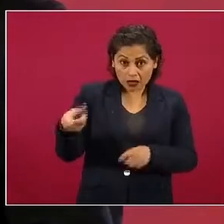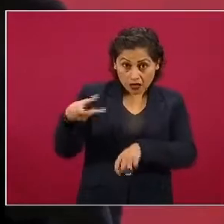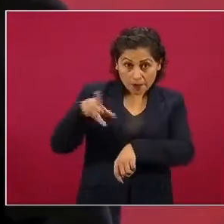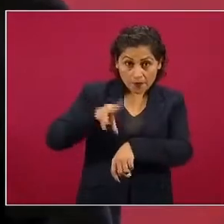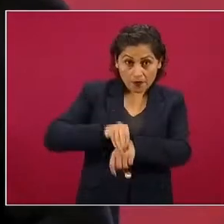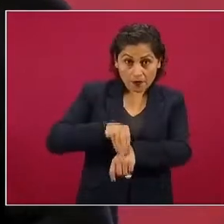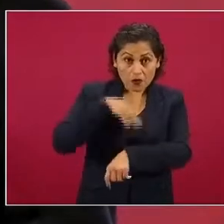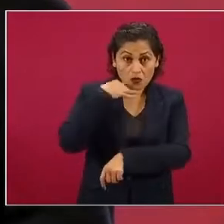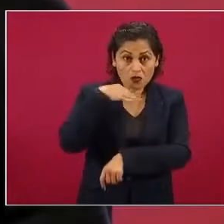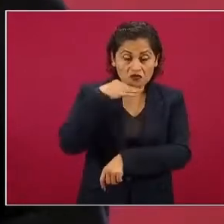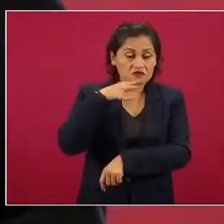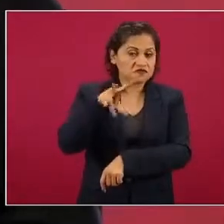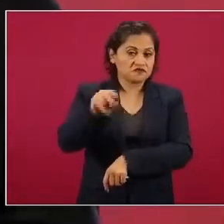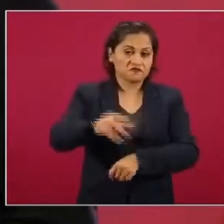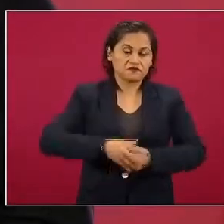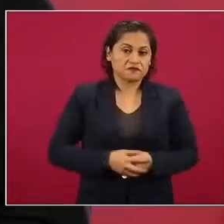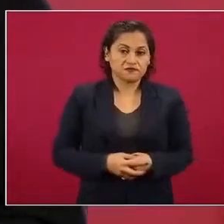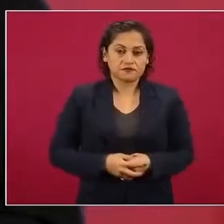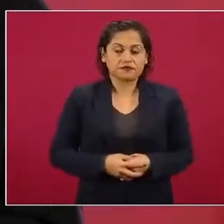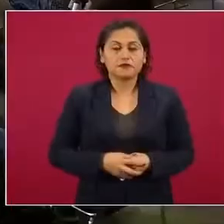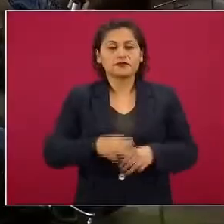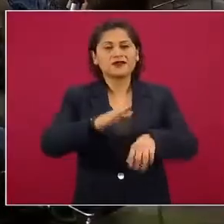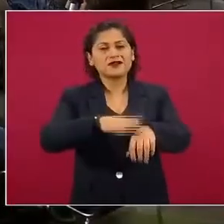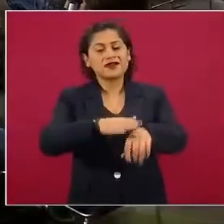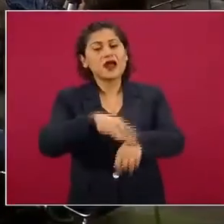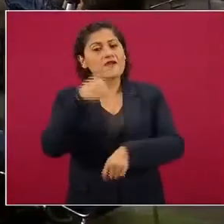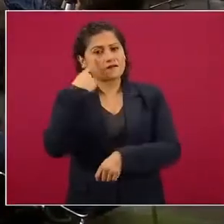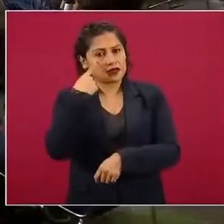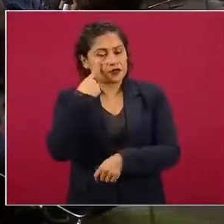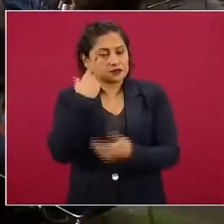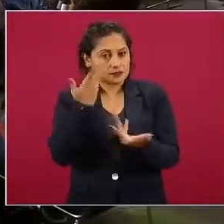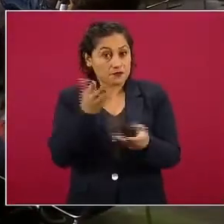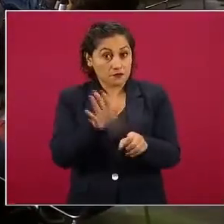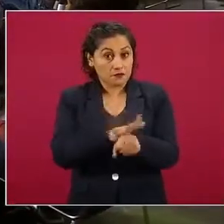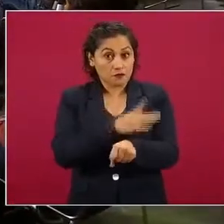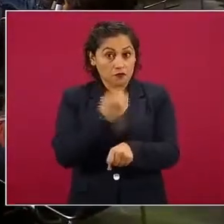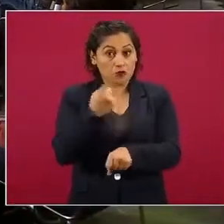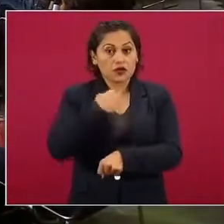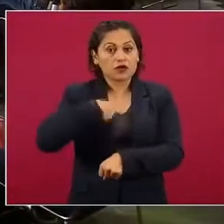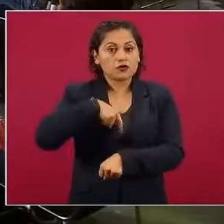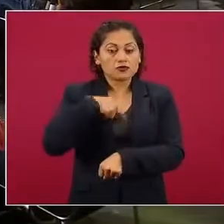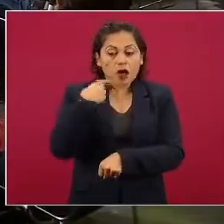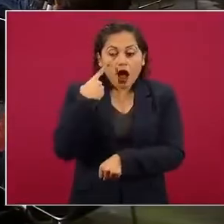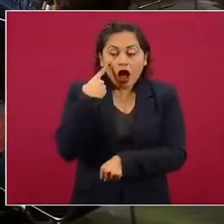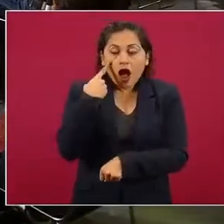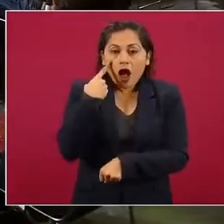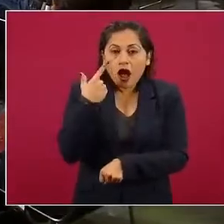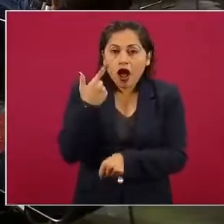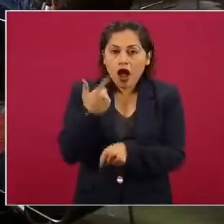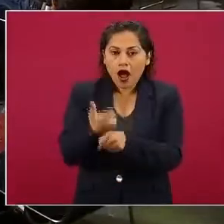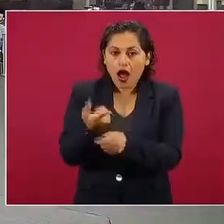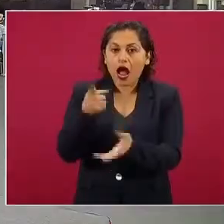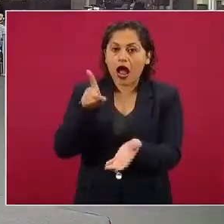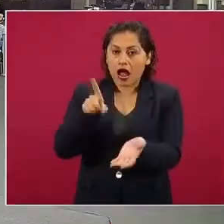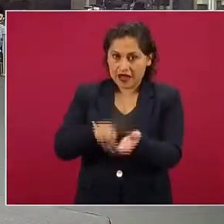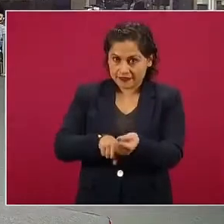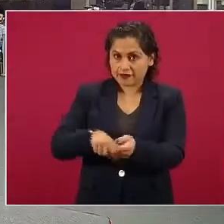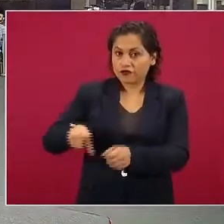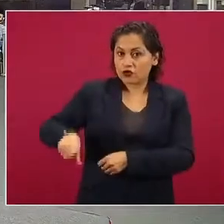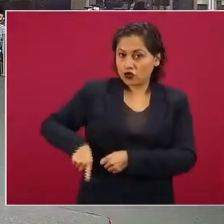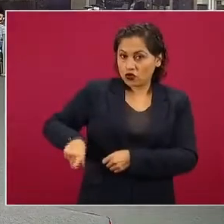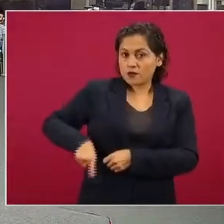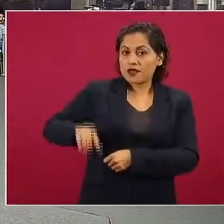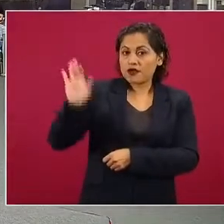la corrupción. Sobre todo, presidente, también porque hemos visto que están coludidos el gobierno federal, bueno,